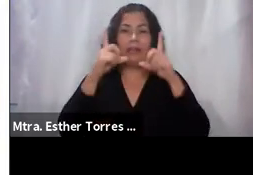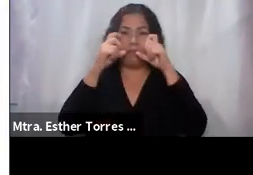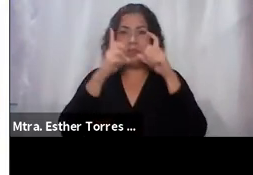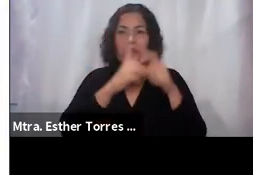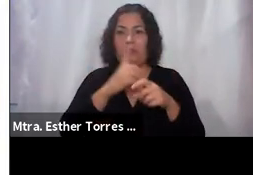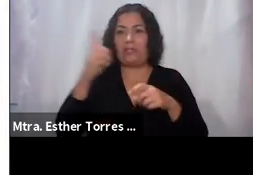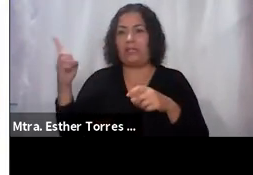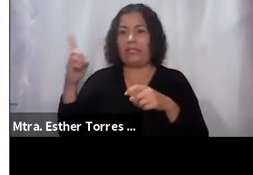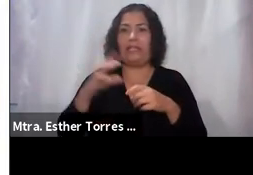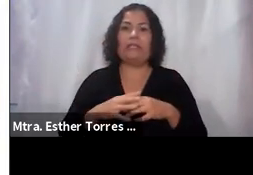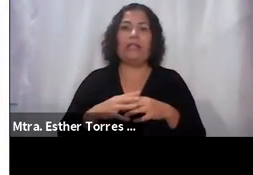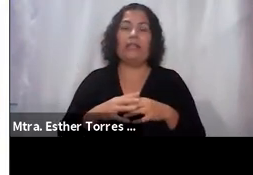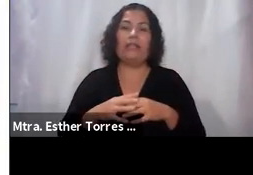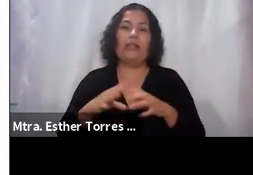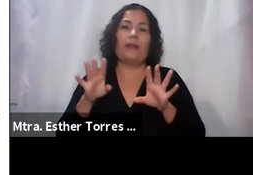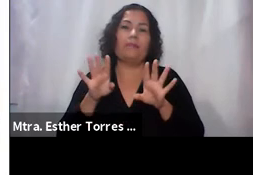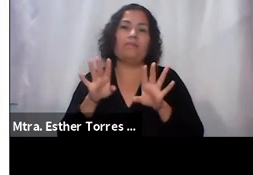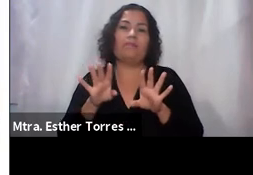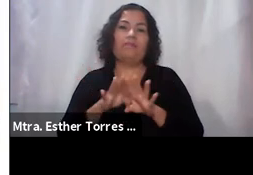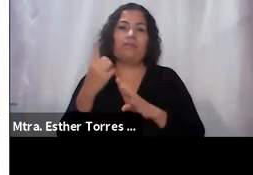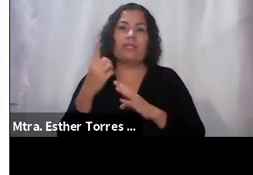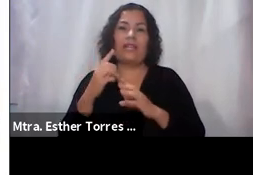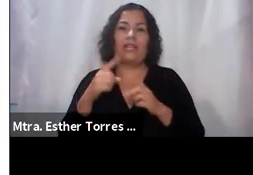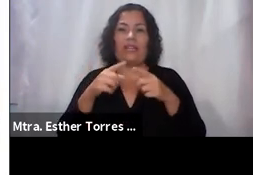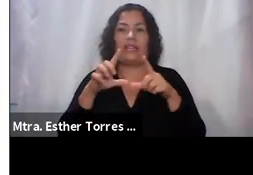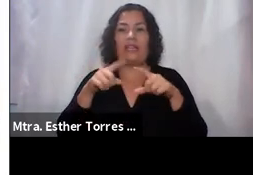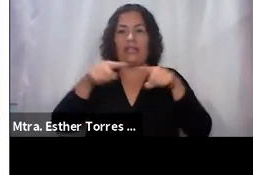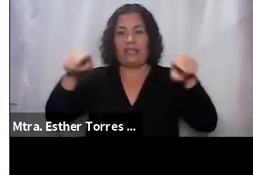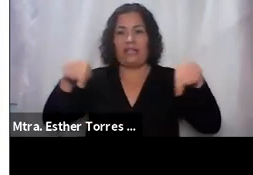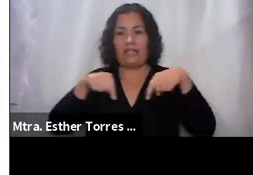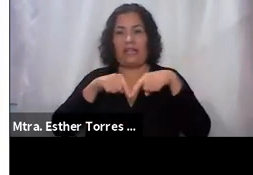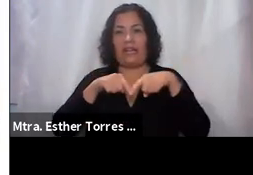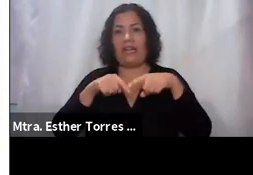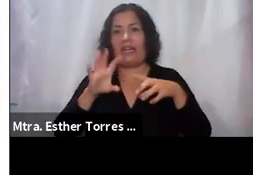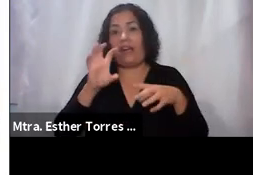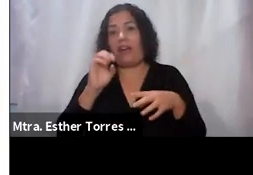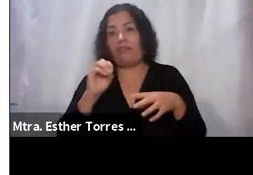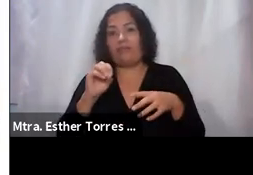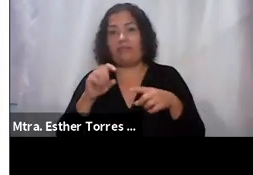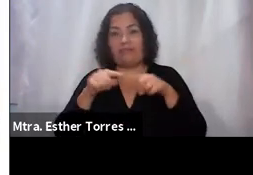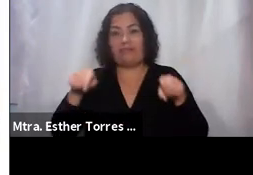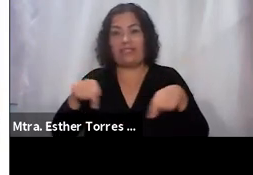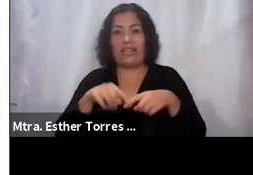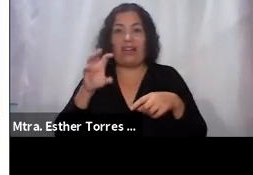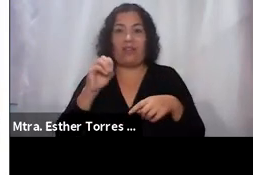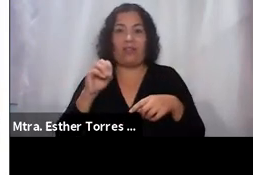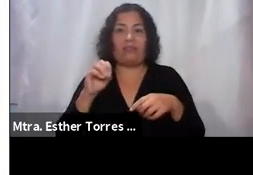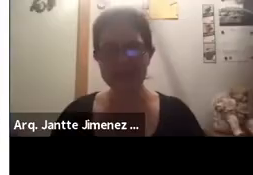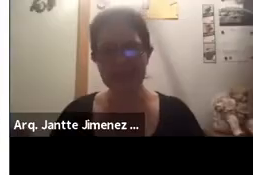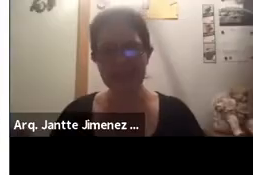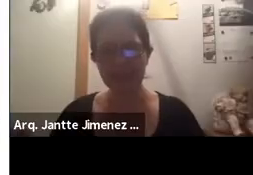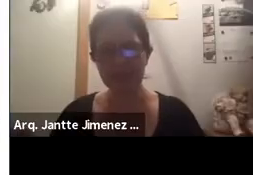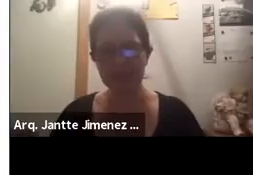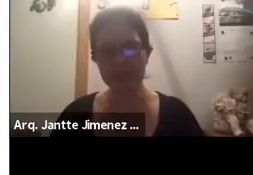es una caja o un objeto que sobresale de la superficie del piso. Después